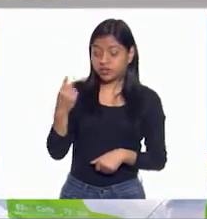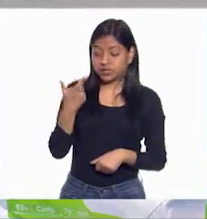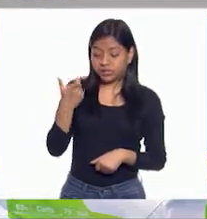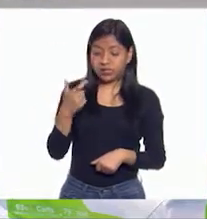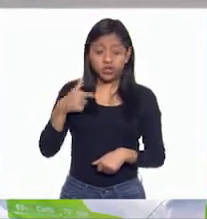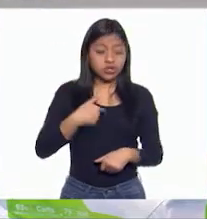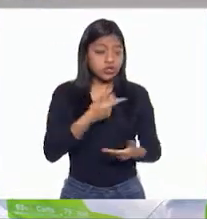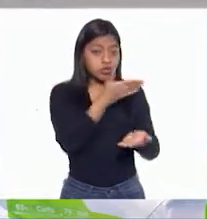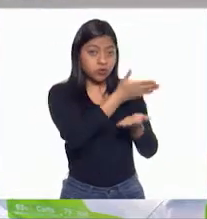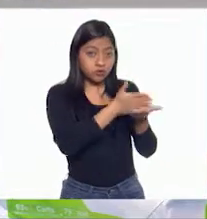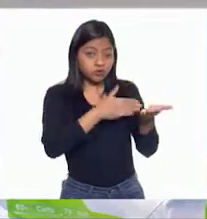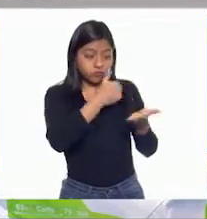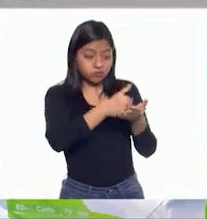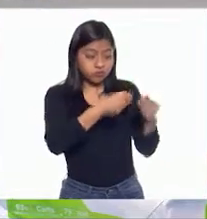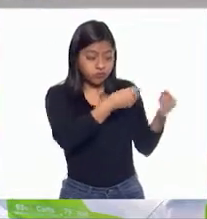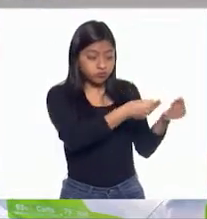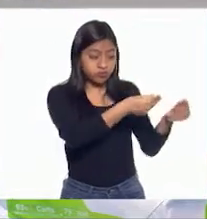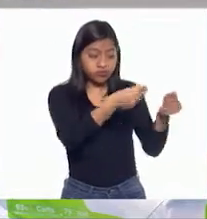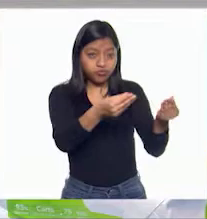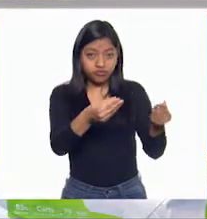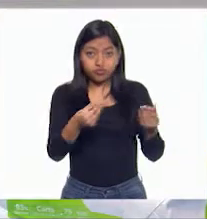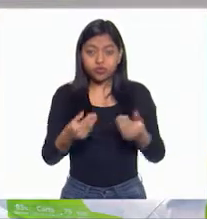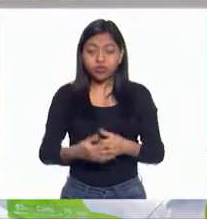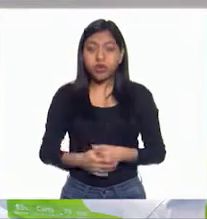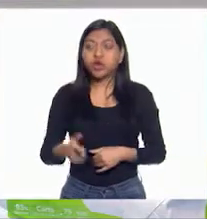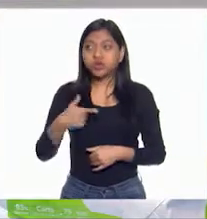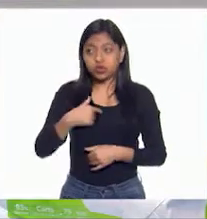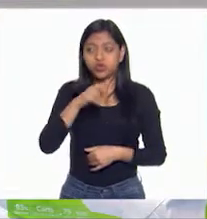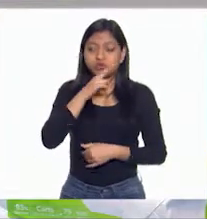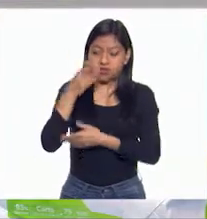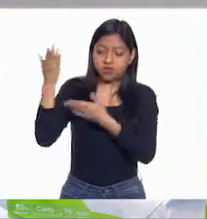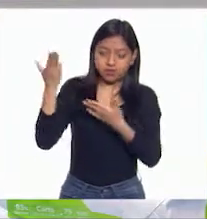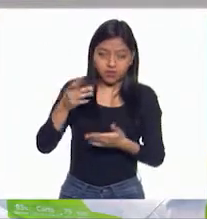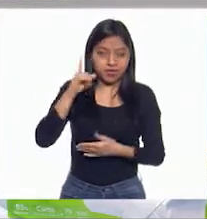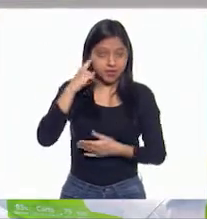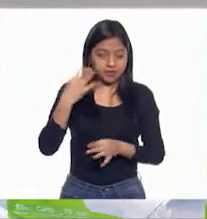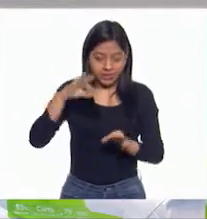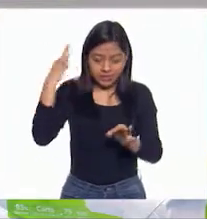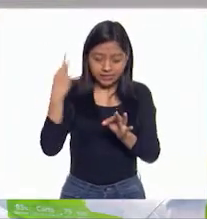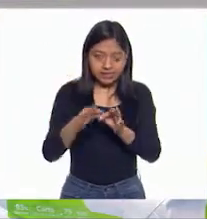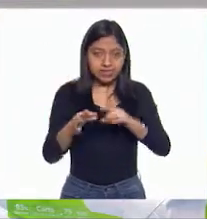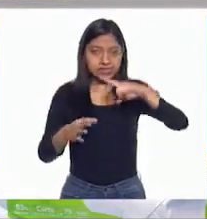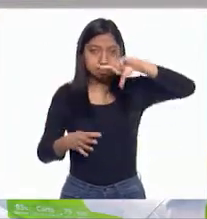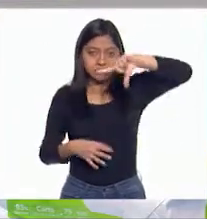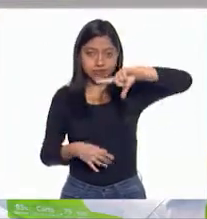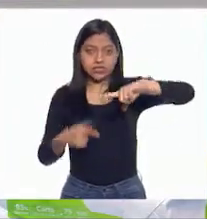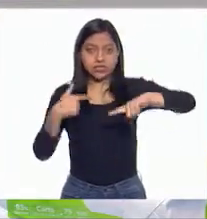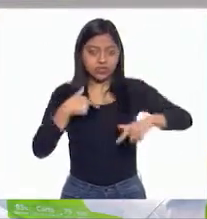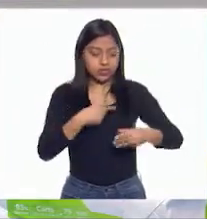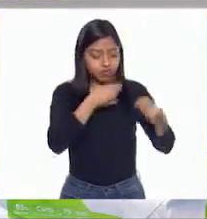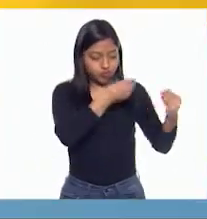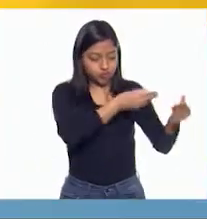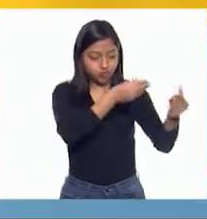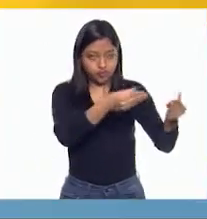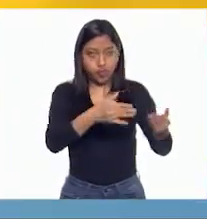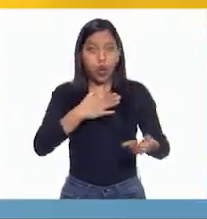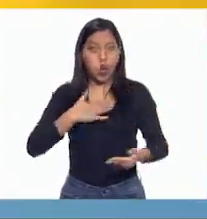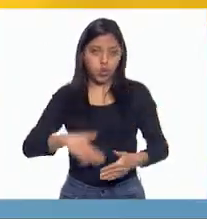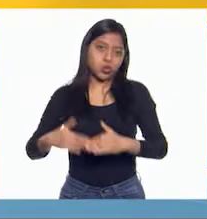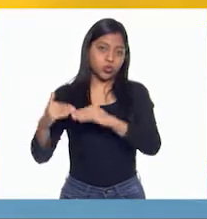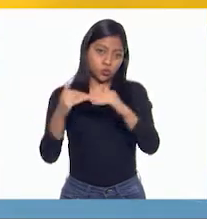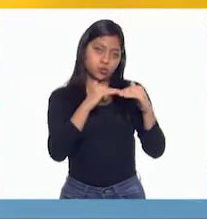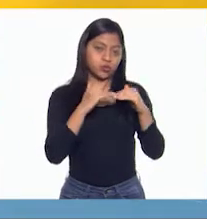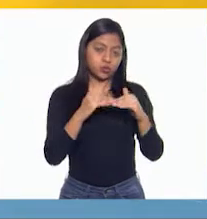Les dije que para que estén súper seguros, vendría con el maestro para que nos dijera cuánto nos toca cada uno. Me